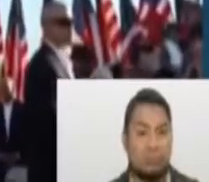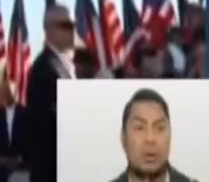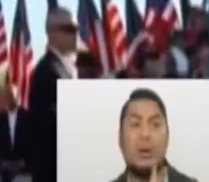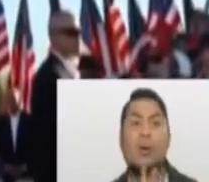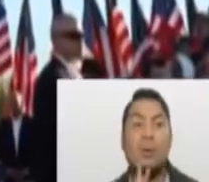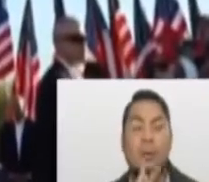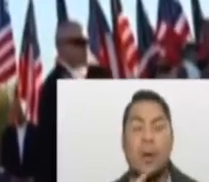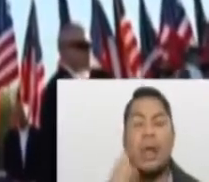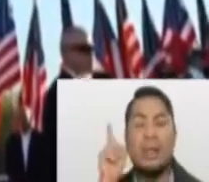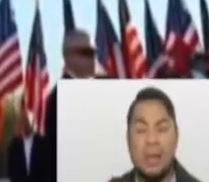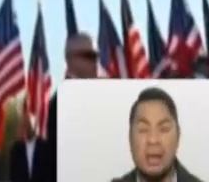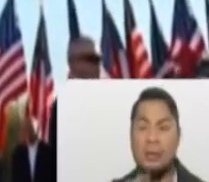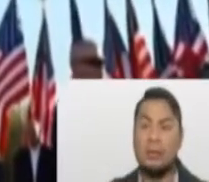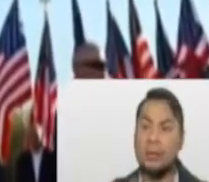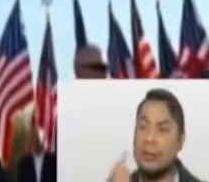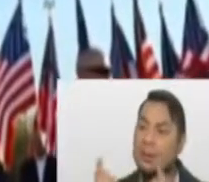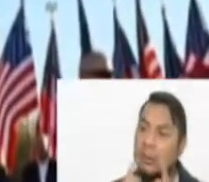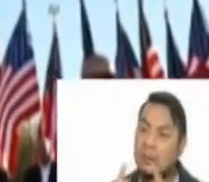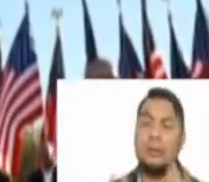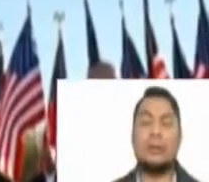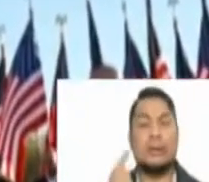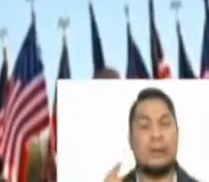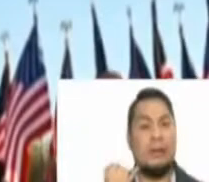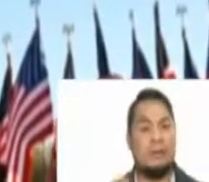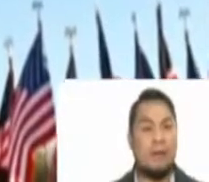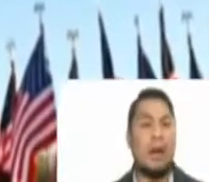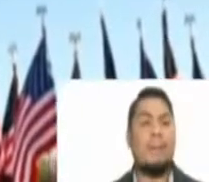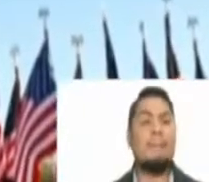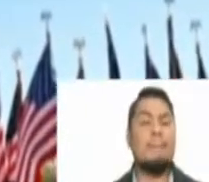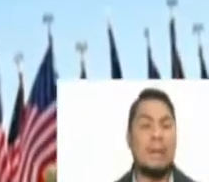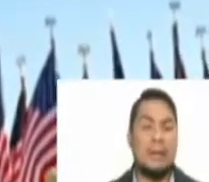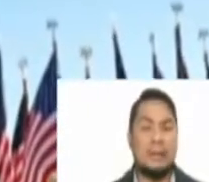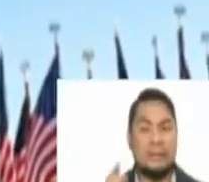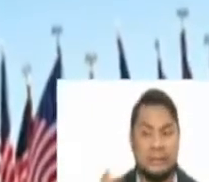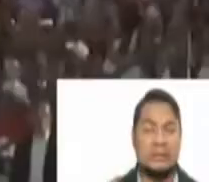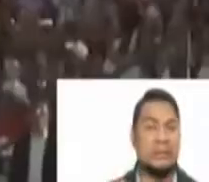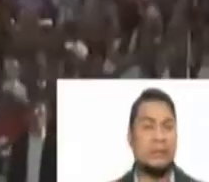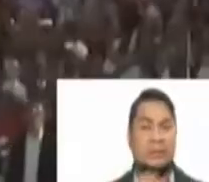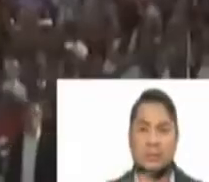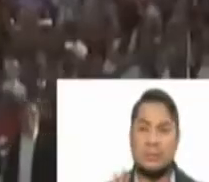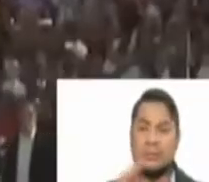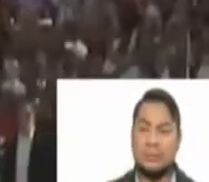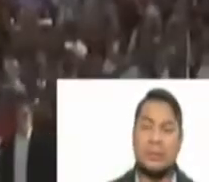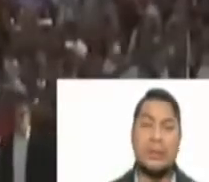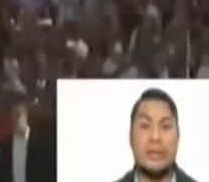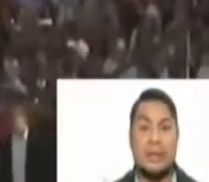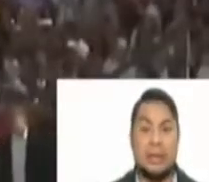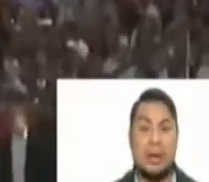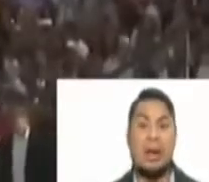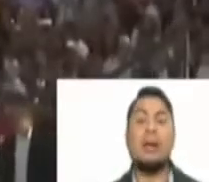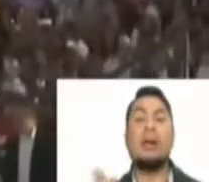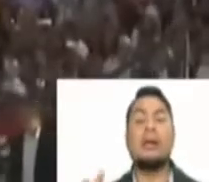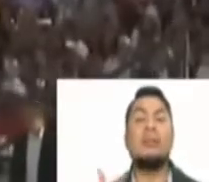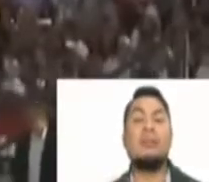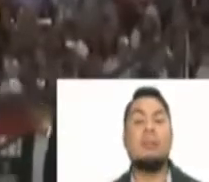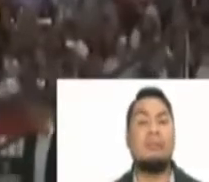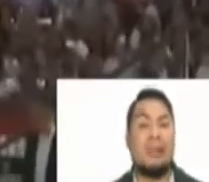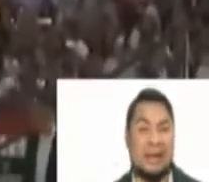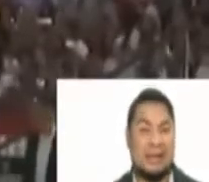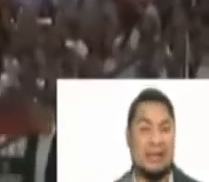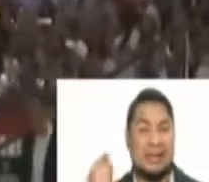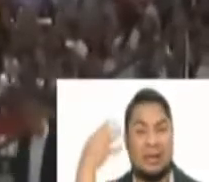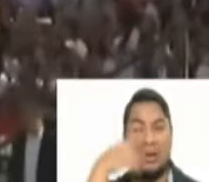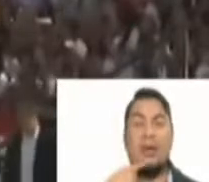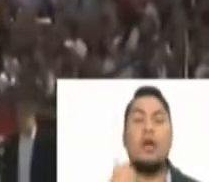1962. El expresidente de Estados Unidos indicó: debemos exigir la negociación inmediata de un fin pacífico a la guerra